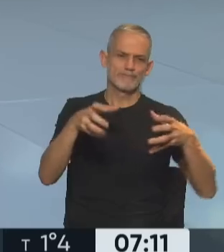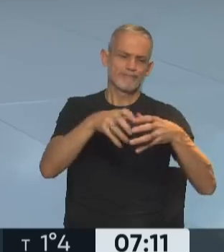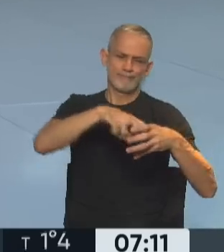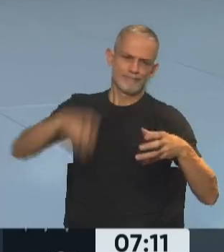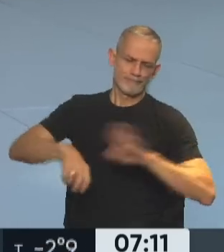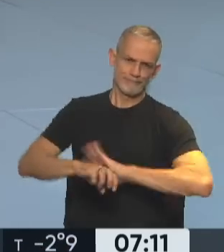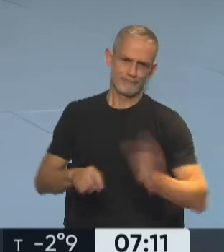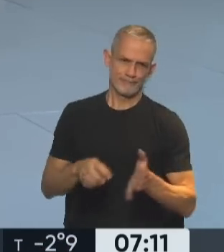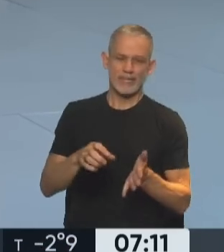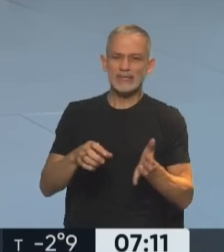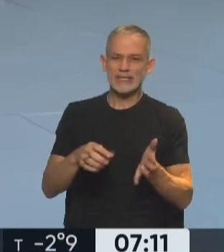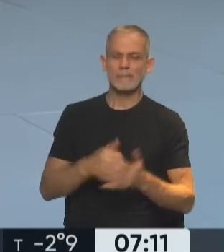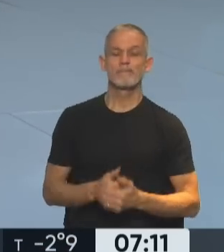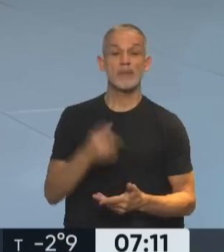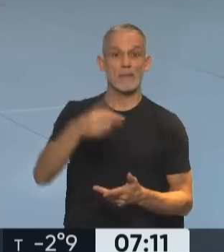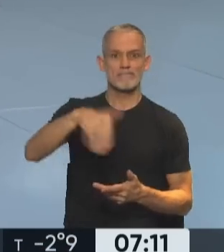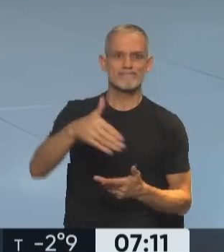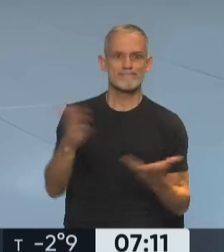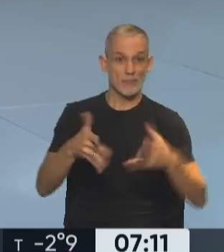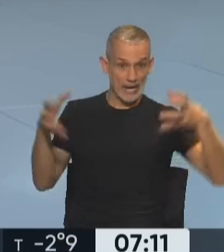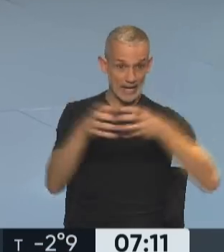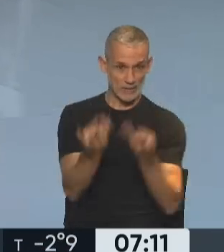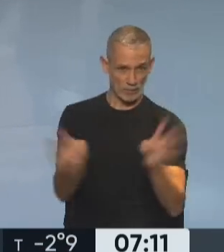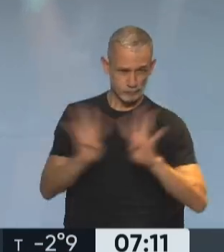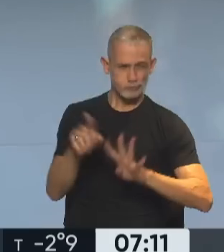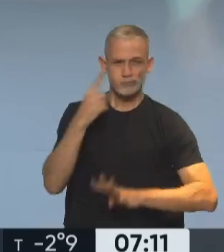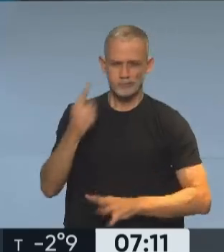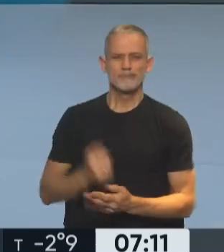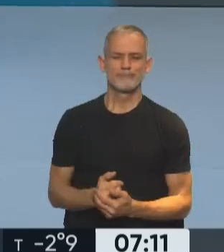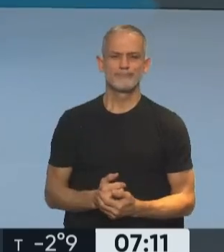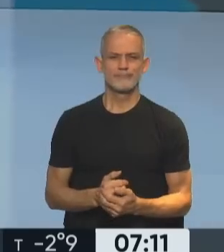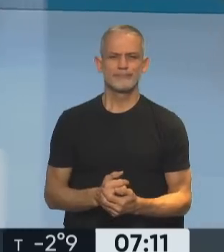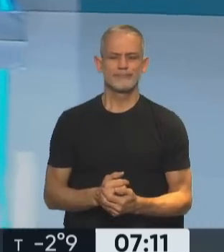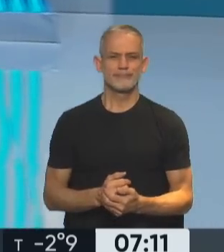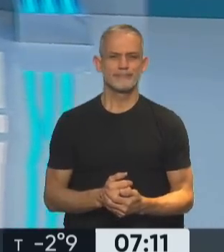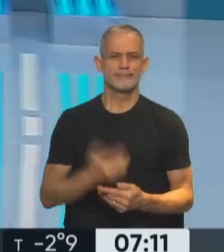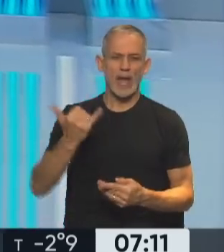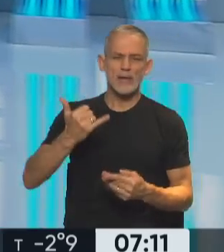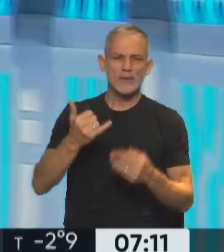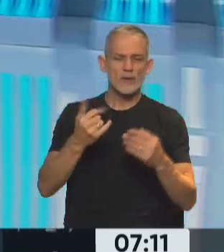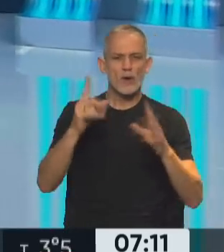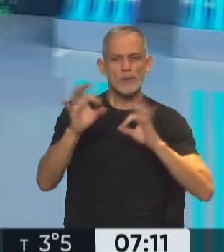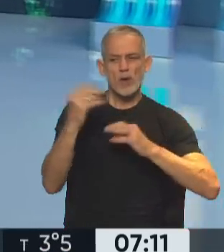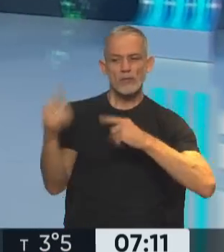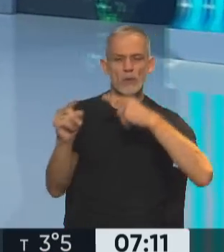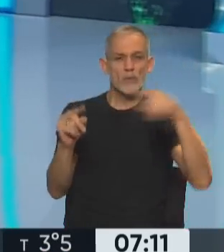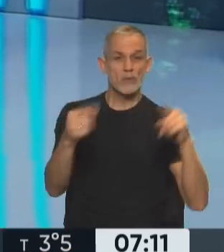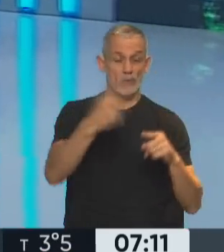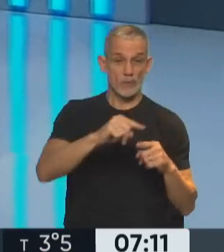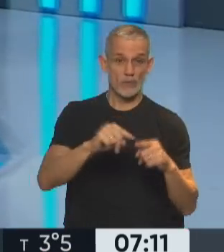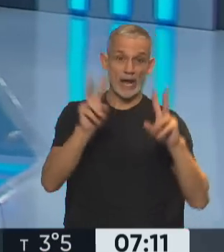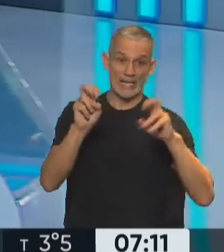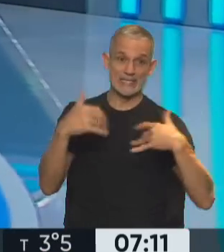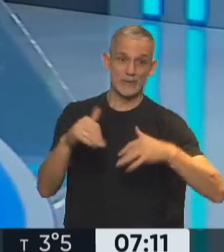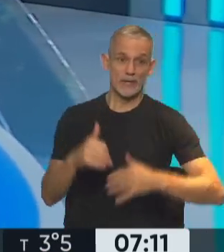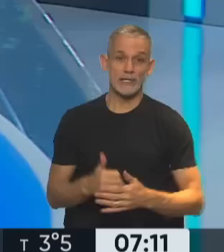qué pasa justamente en las próximas... ¿Vamos con el equipo? Vamos con el equipo. Vamos con el equipo. Porque hay desde diferentes puntos de vista este tema se puede